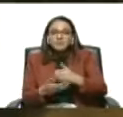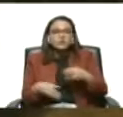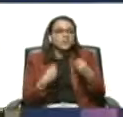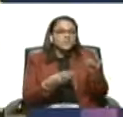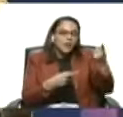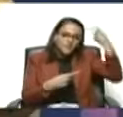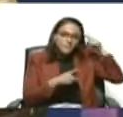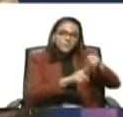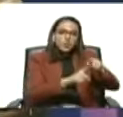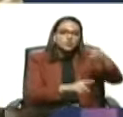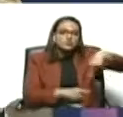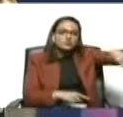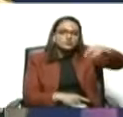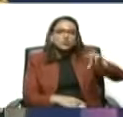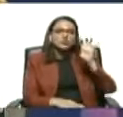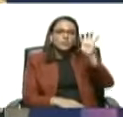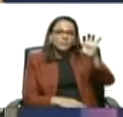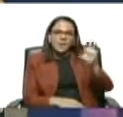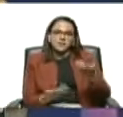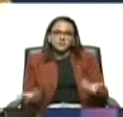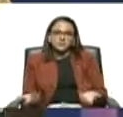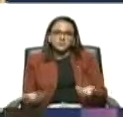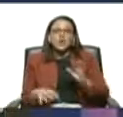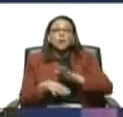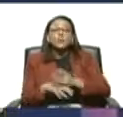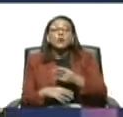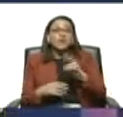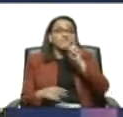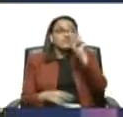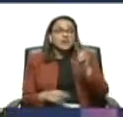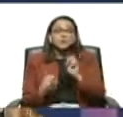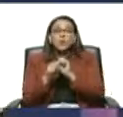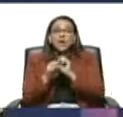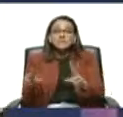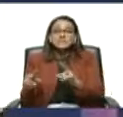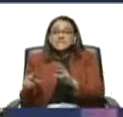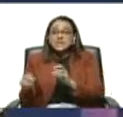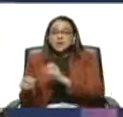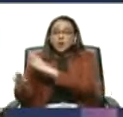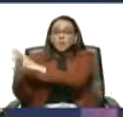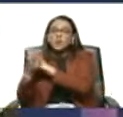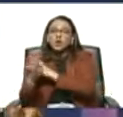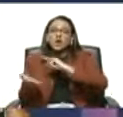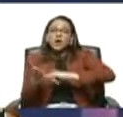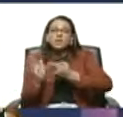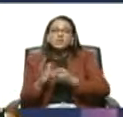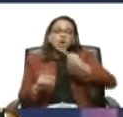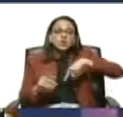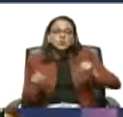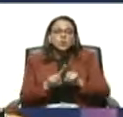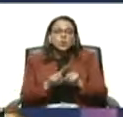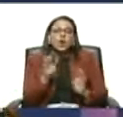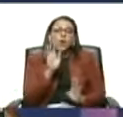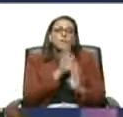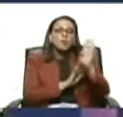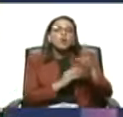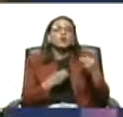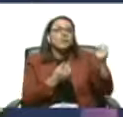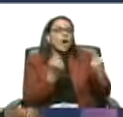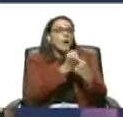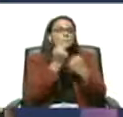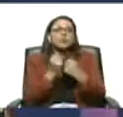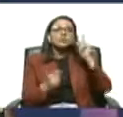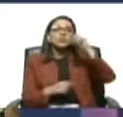para beneficio de la región. Porque la Venezuela no bloqueada significó importantes avances económicos para Colombia,